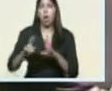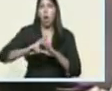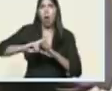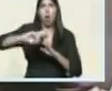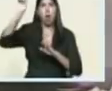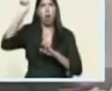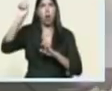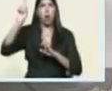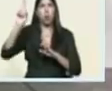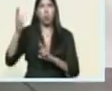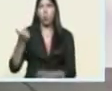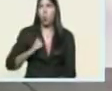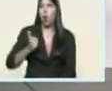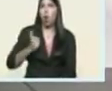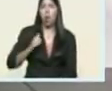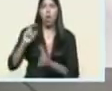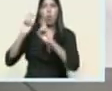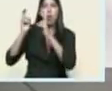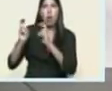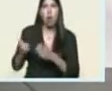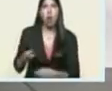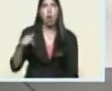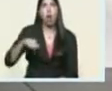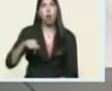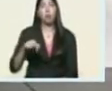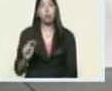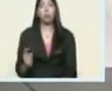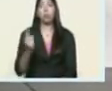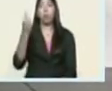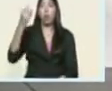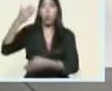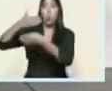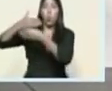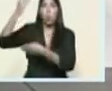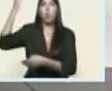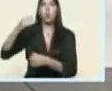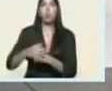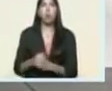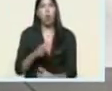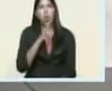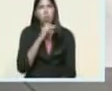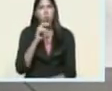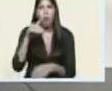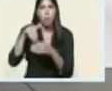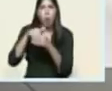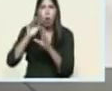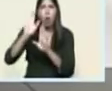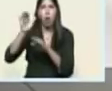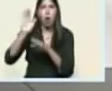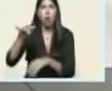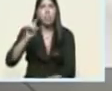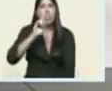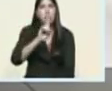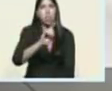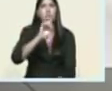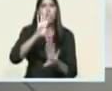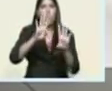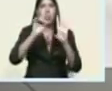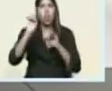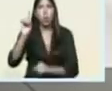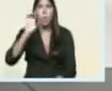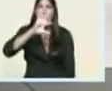récord en cualquier tema que se discute en Naciones Unidas. No hay ningún tema que tenga 191 países que lo apoyen. Solo